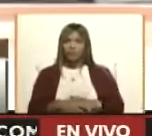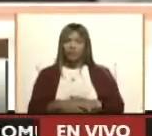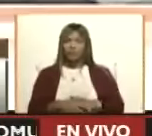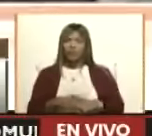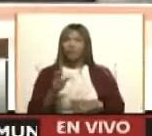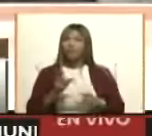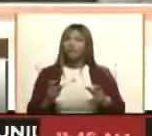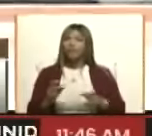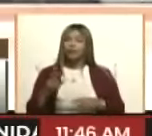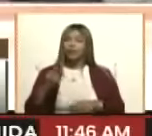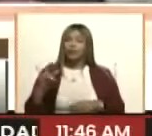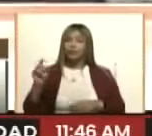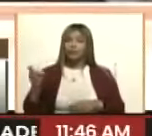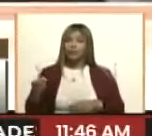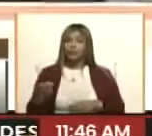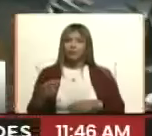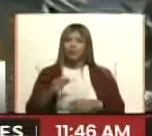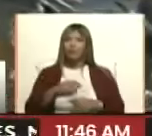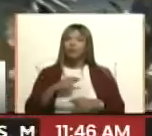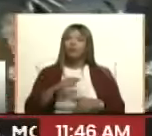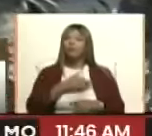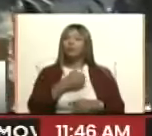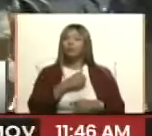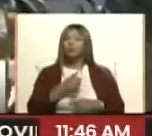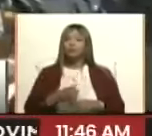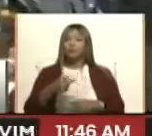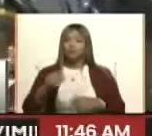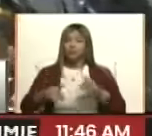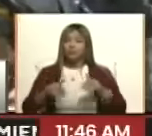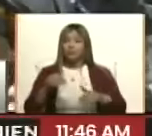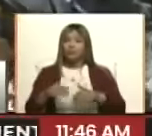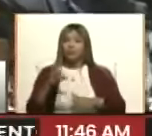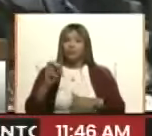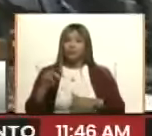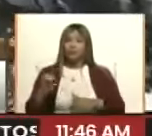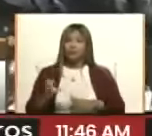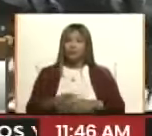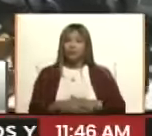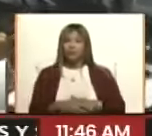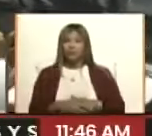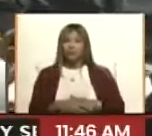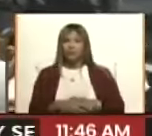Ciudadana Rosalba Gil, rectora principal del Consejo Nacional Electoral.